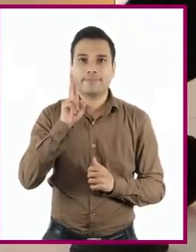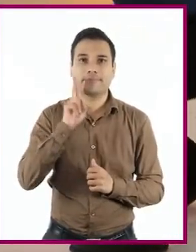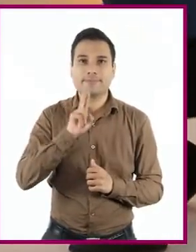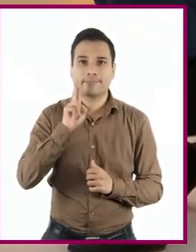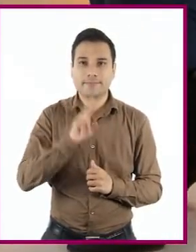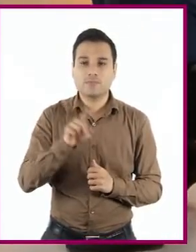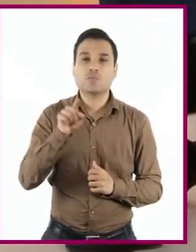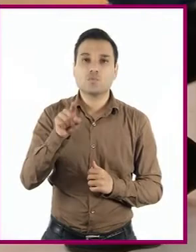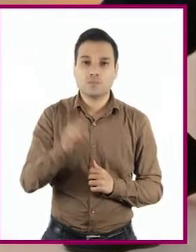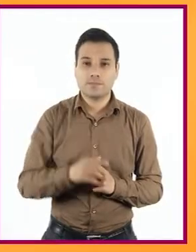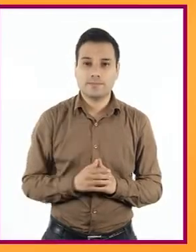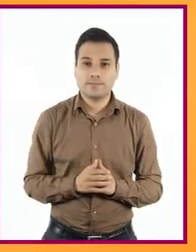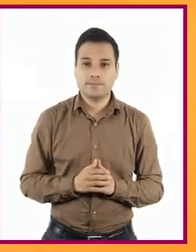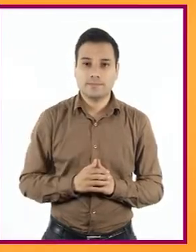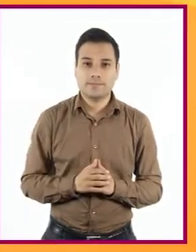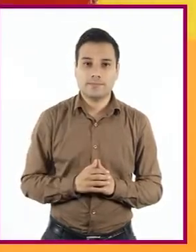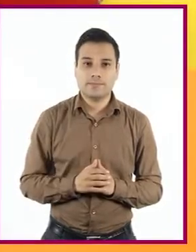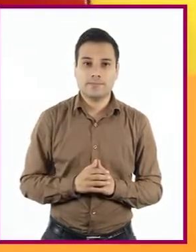Manuel.